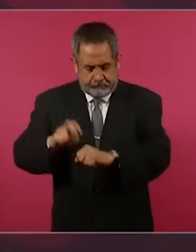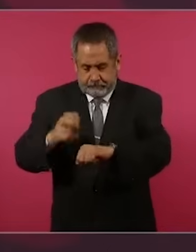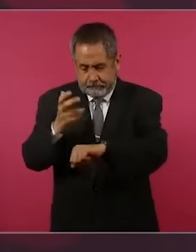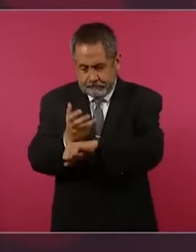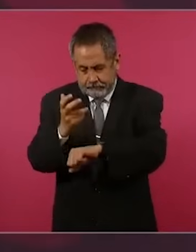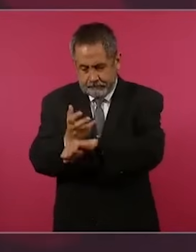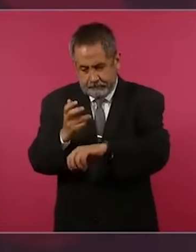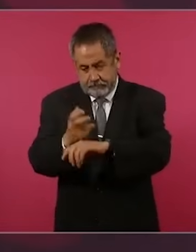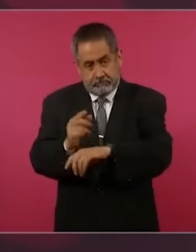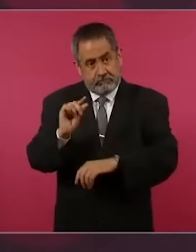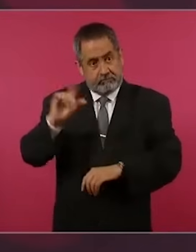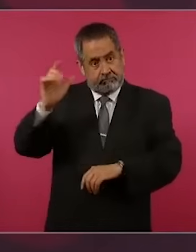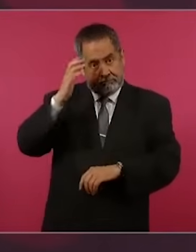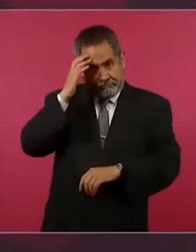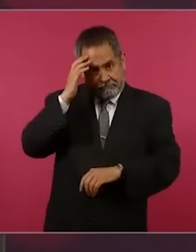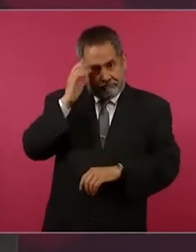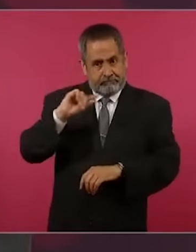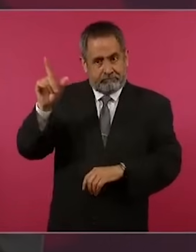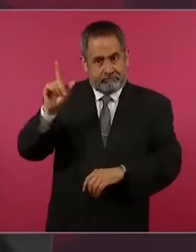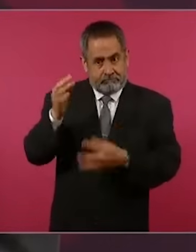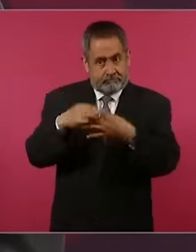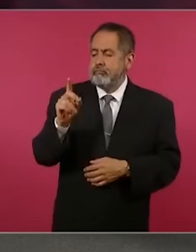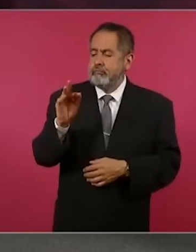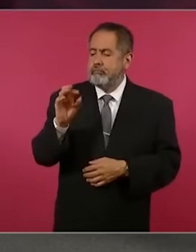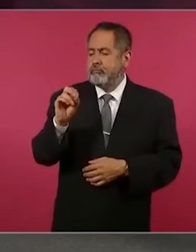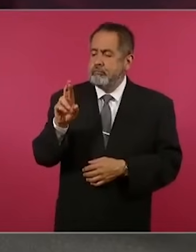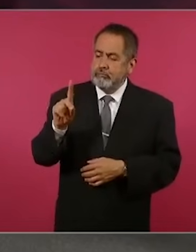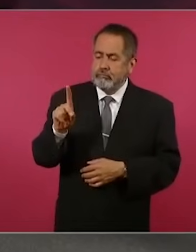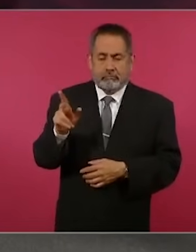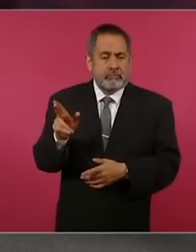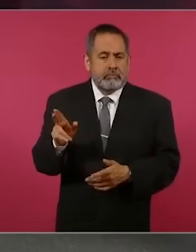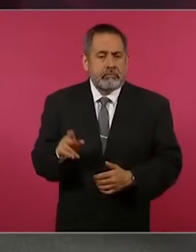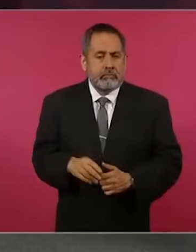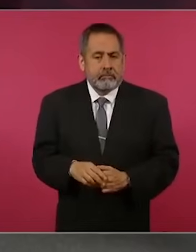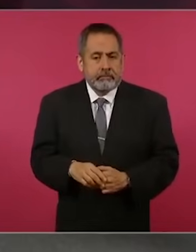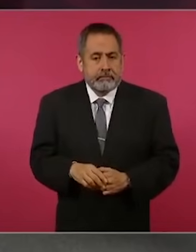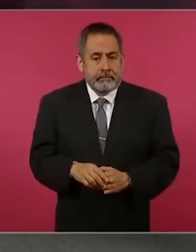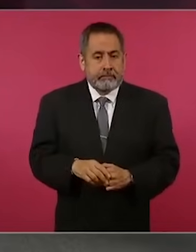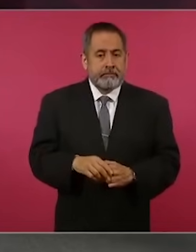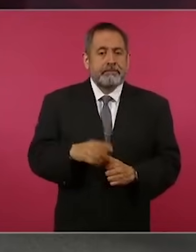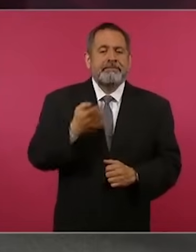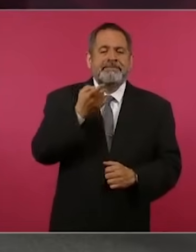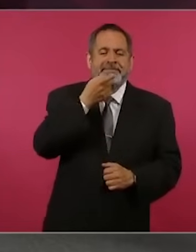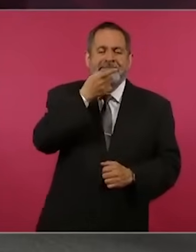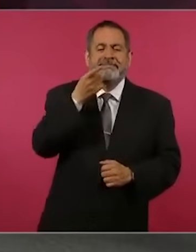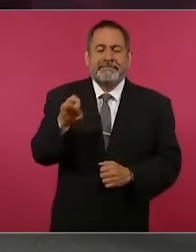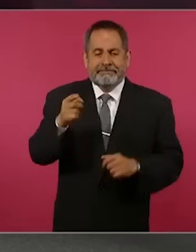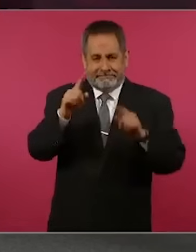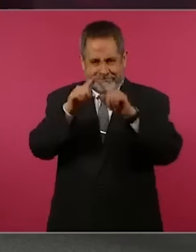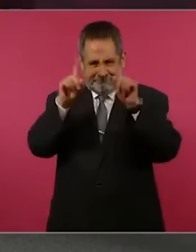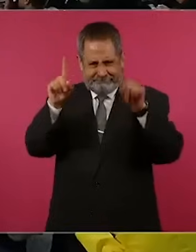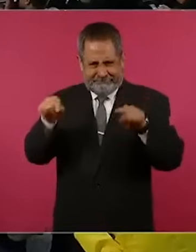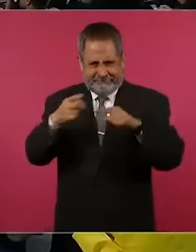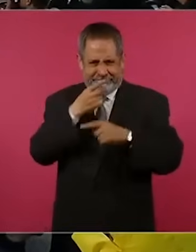Unidos afamada, importante, lo que dice…